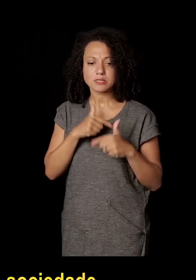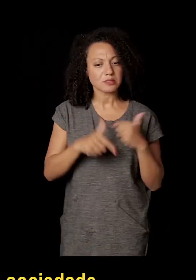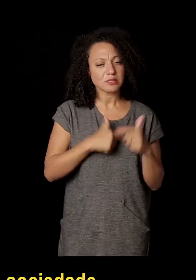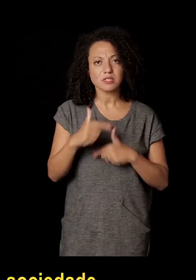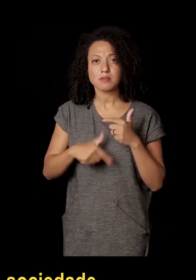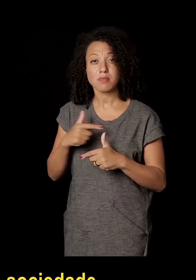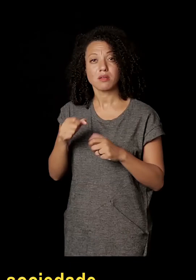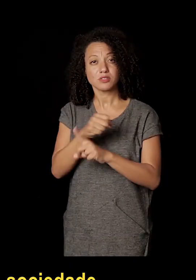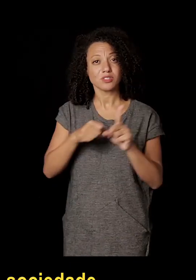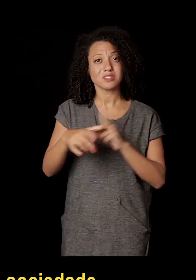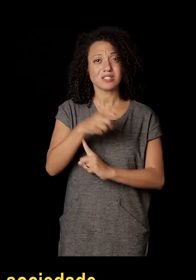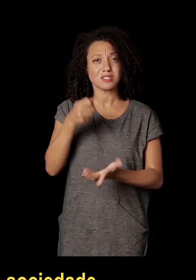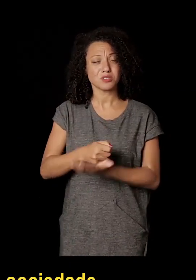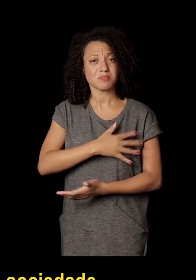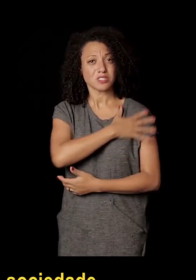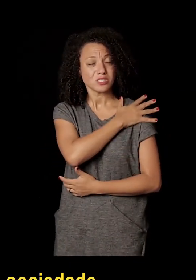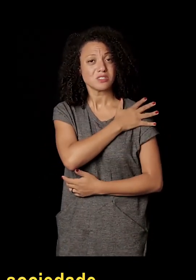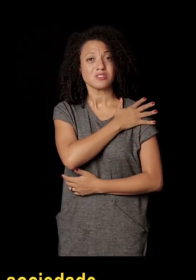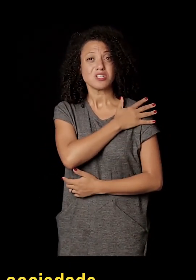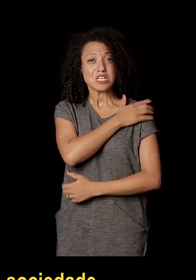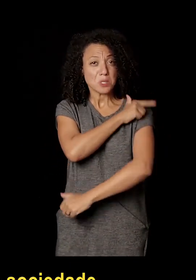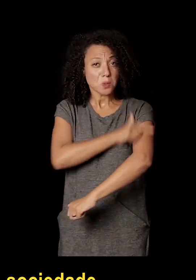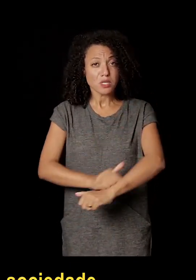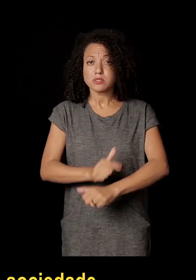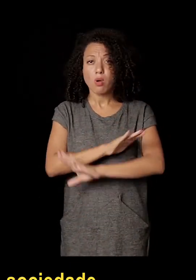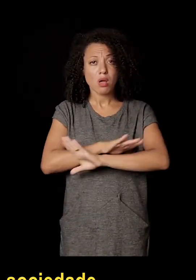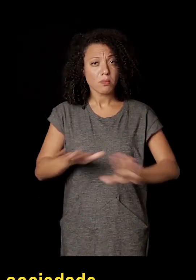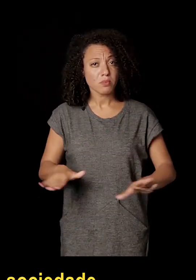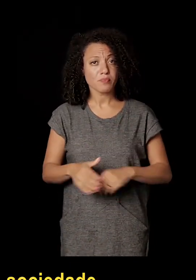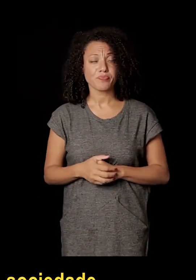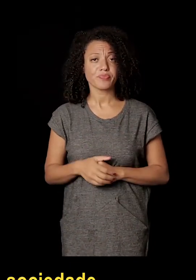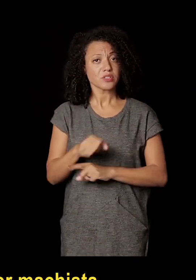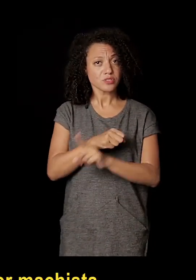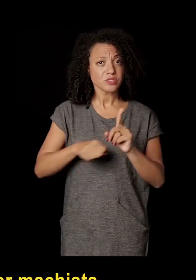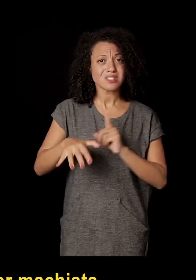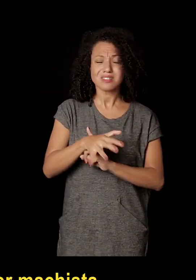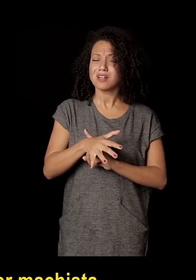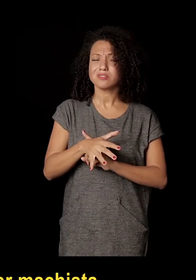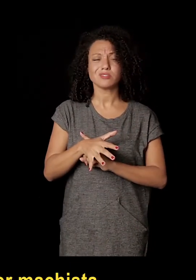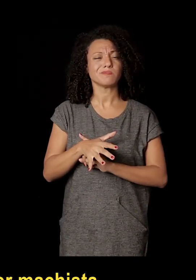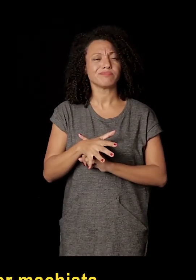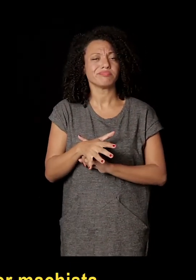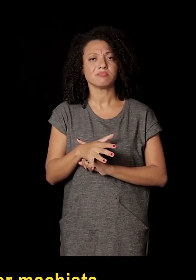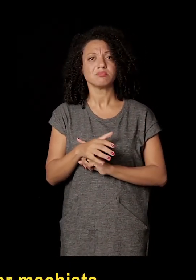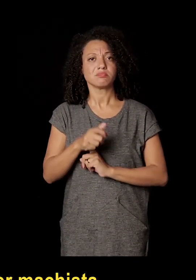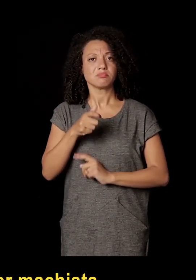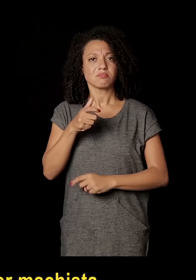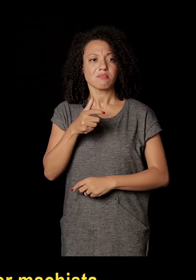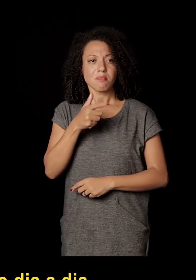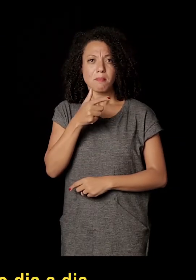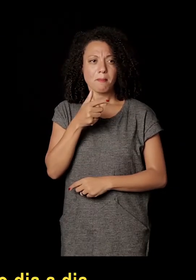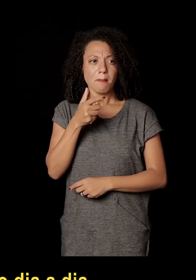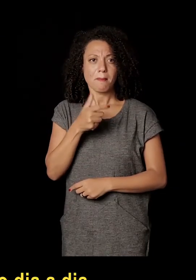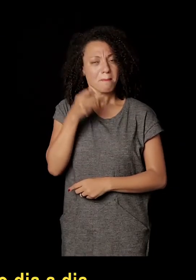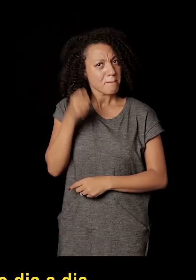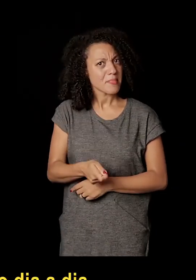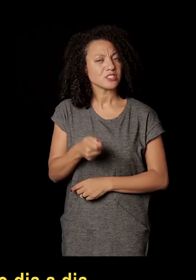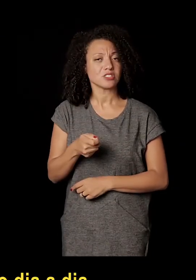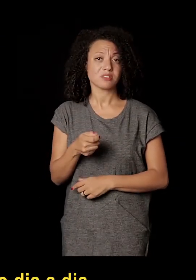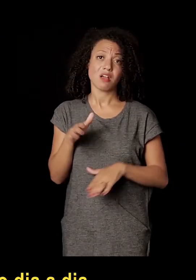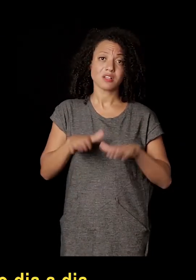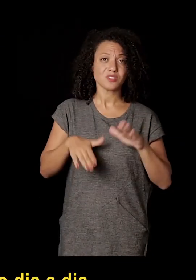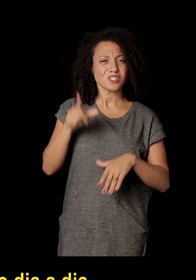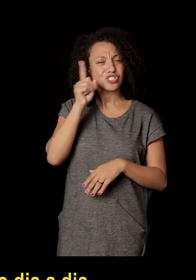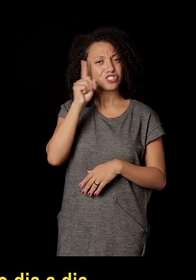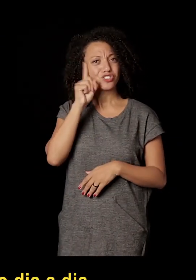golpeando por esta sociedad donde reina el machismo y ha muerto la amabilidad. Es real, o sea, la sociedad es súper machista, o sea, y